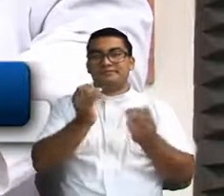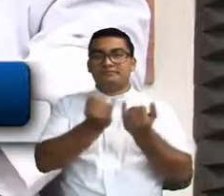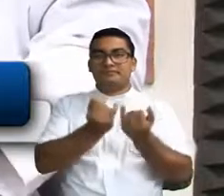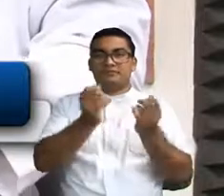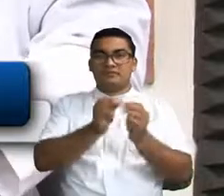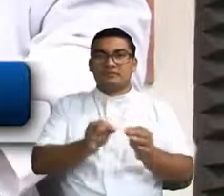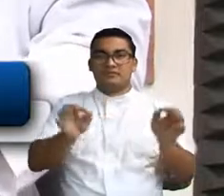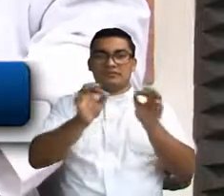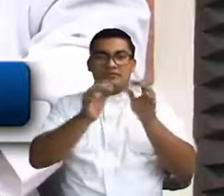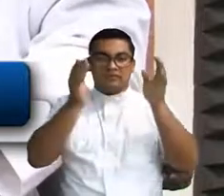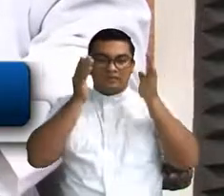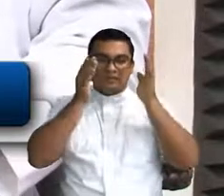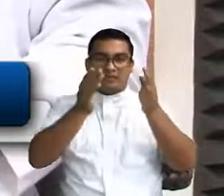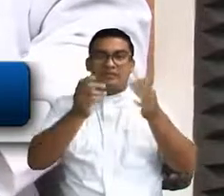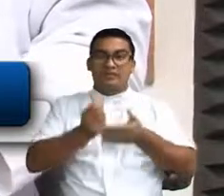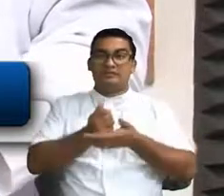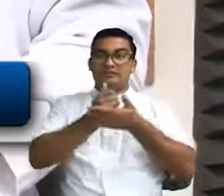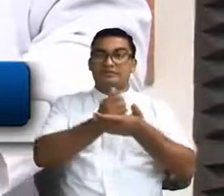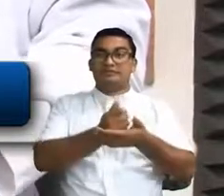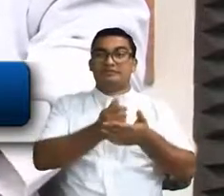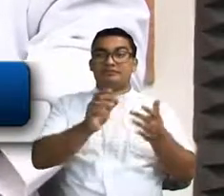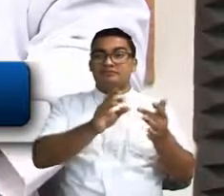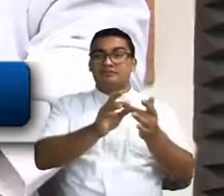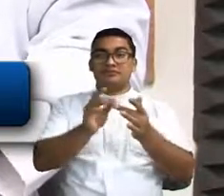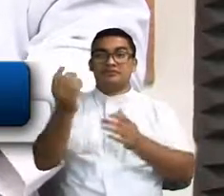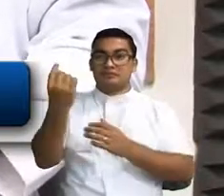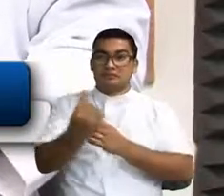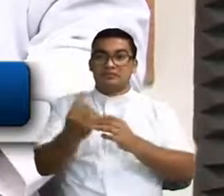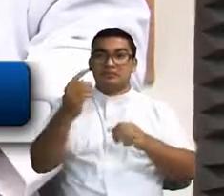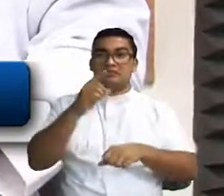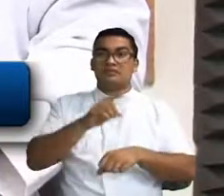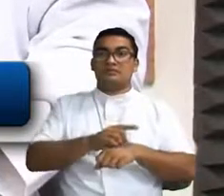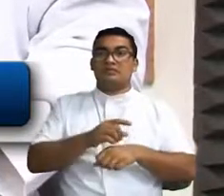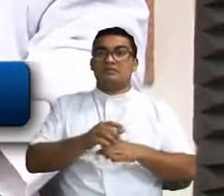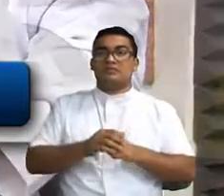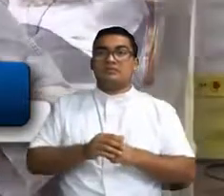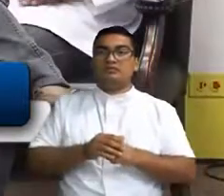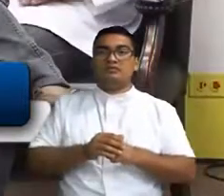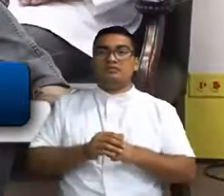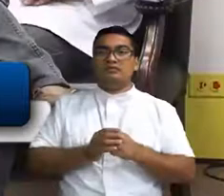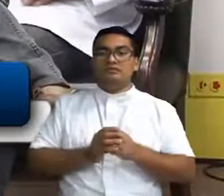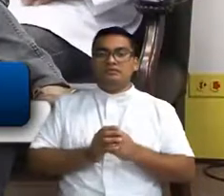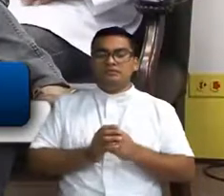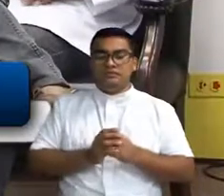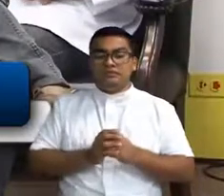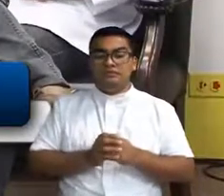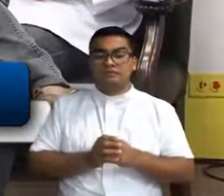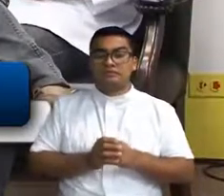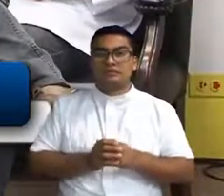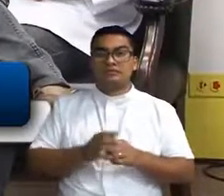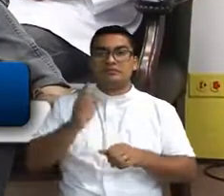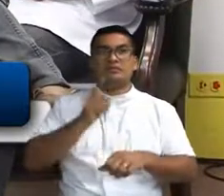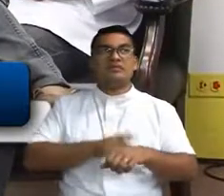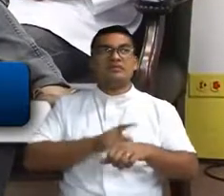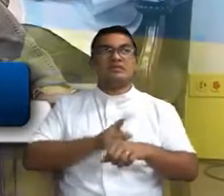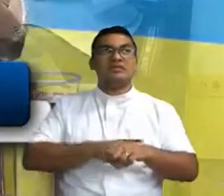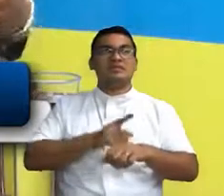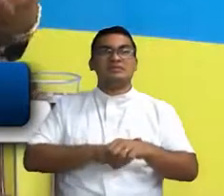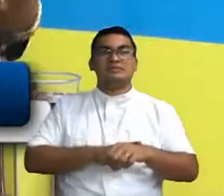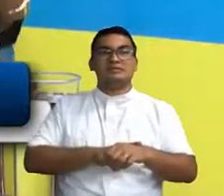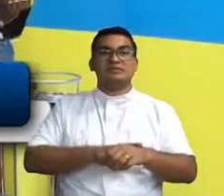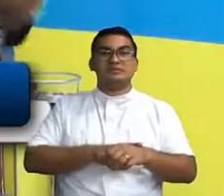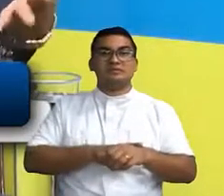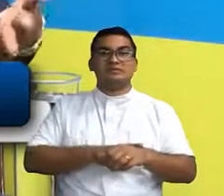pendientes para acudir al especialista. ¿Cuánto duran estos síntomas? ¿Cuánto